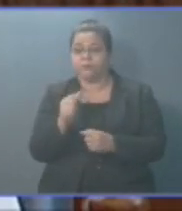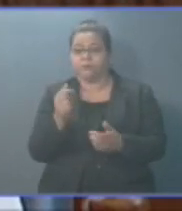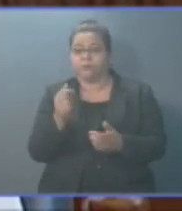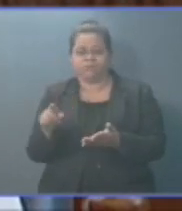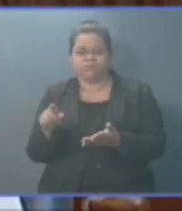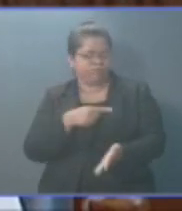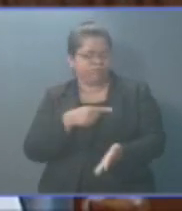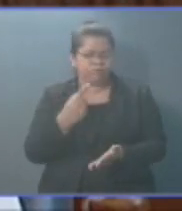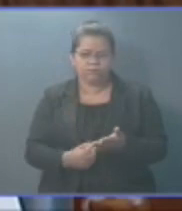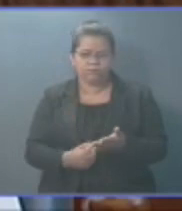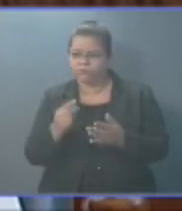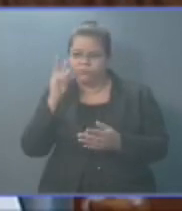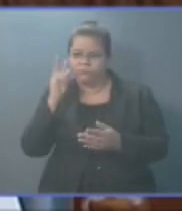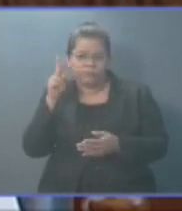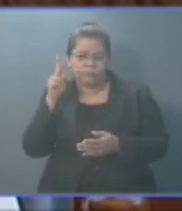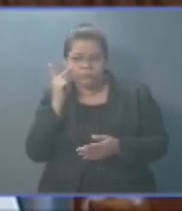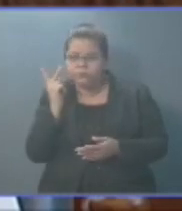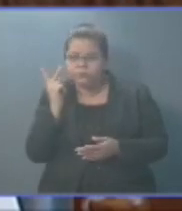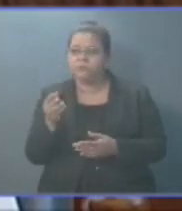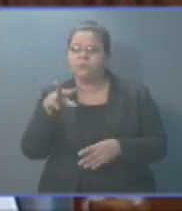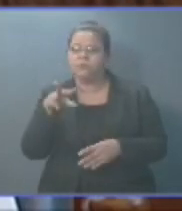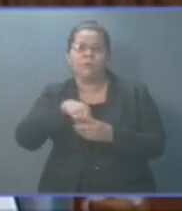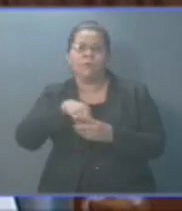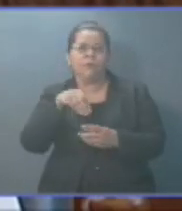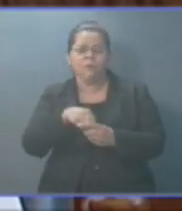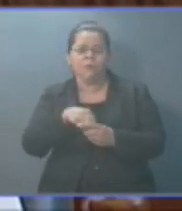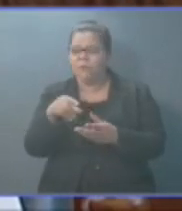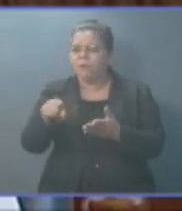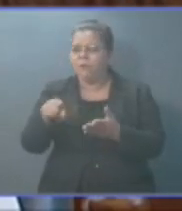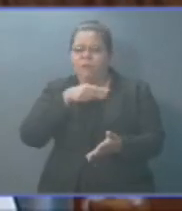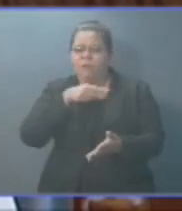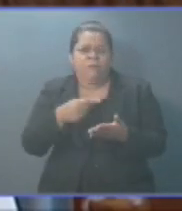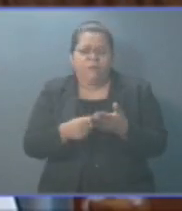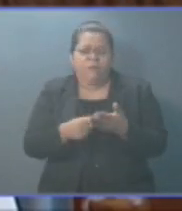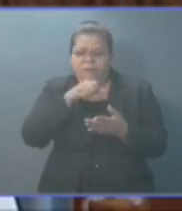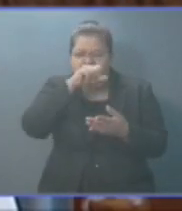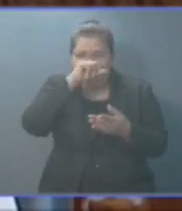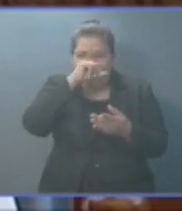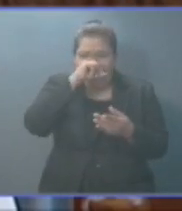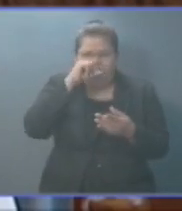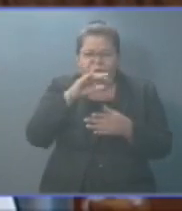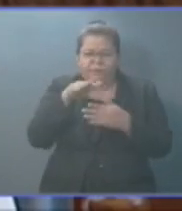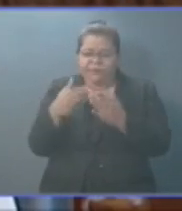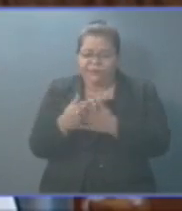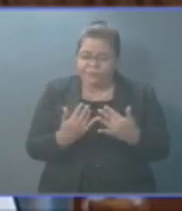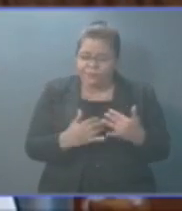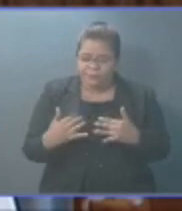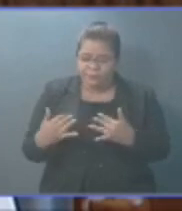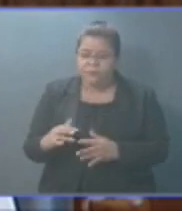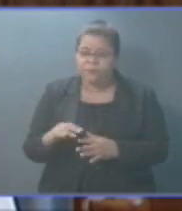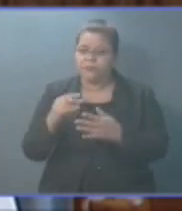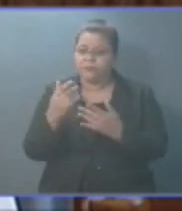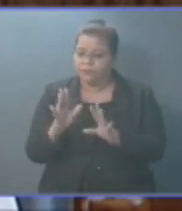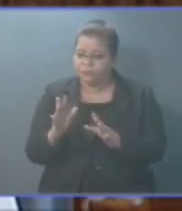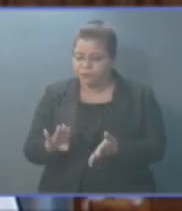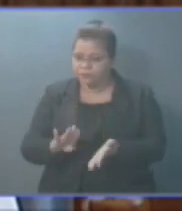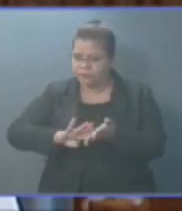prohibida significa las prácticas que el banco prohíbe en relación con las actividades que éste financie,